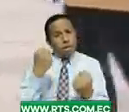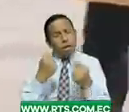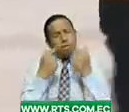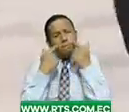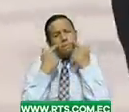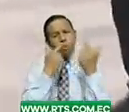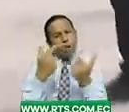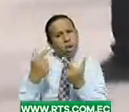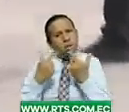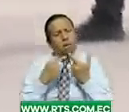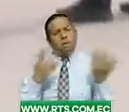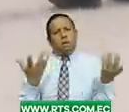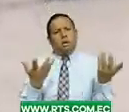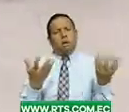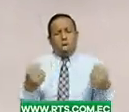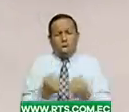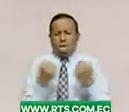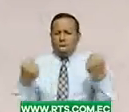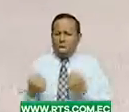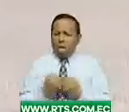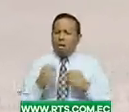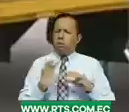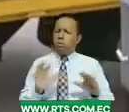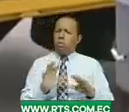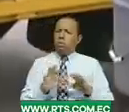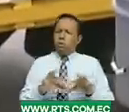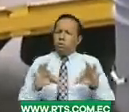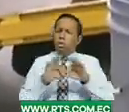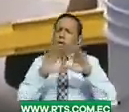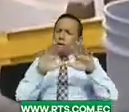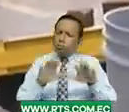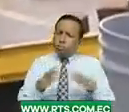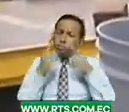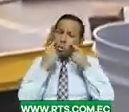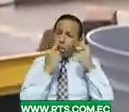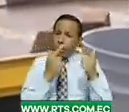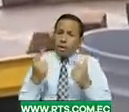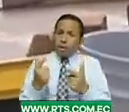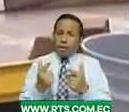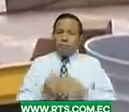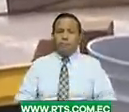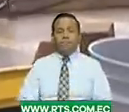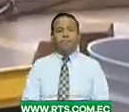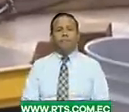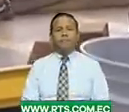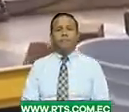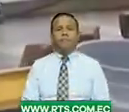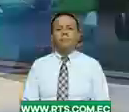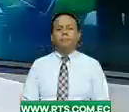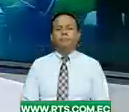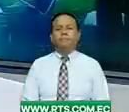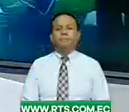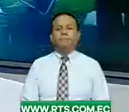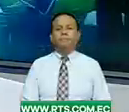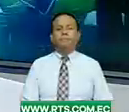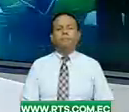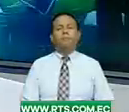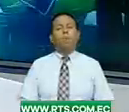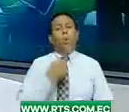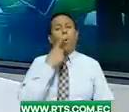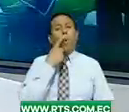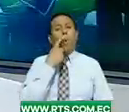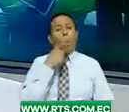Informó Julio César Saona. Un hombre murió electrocutado al caerle un cable de alta tensión mientras